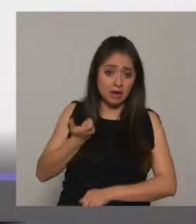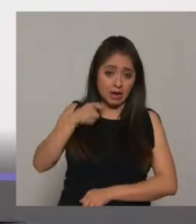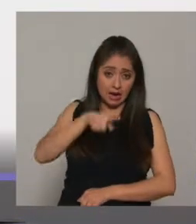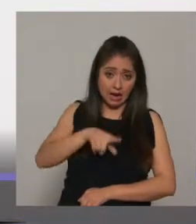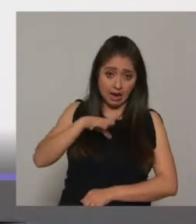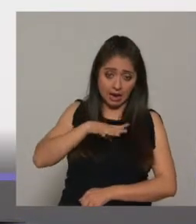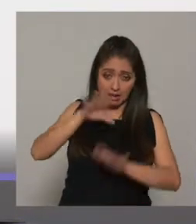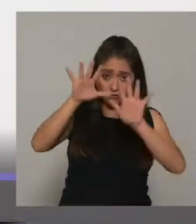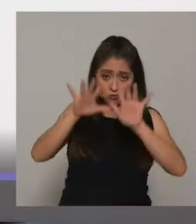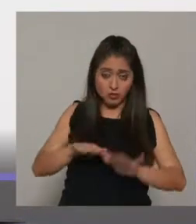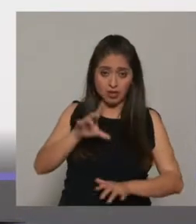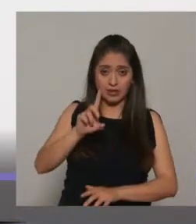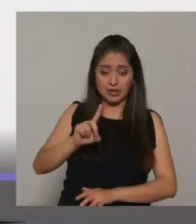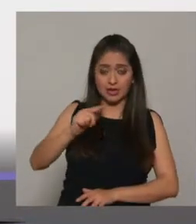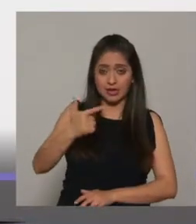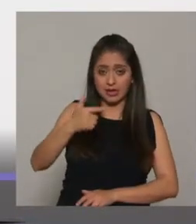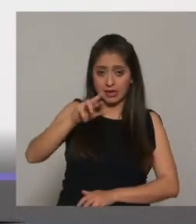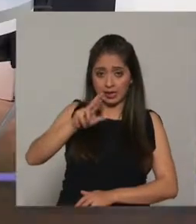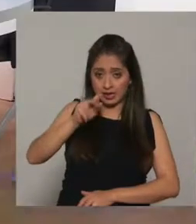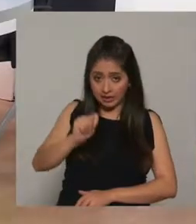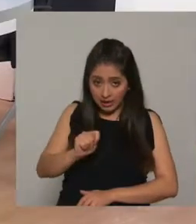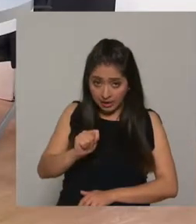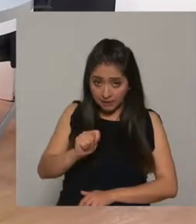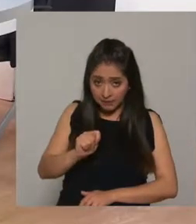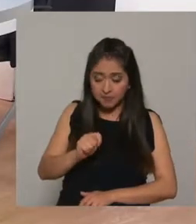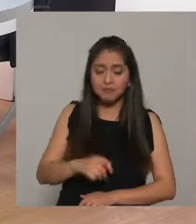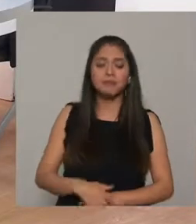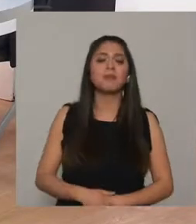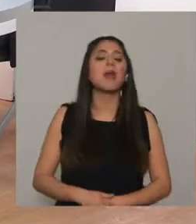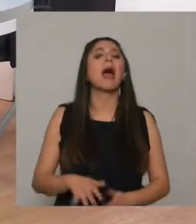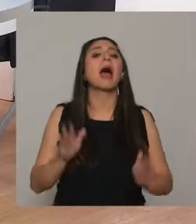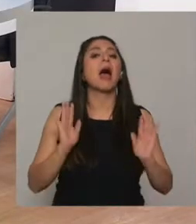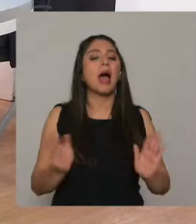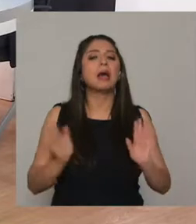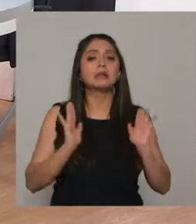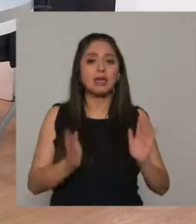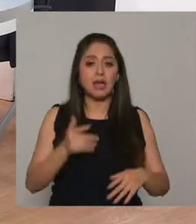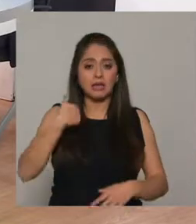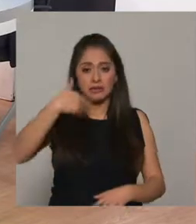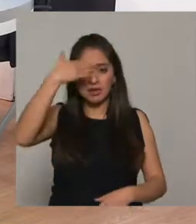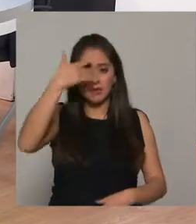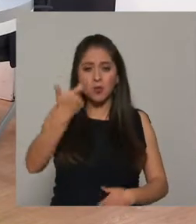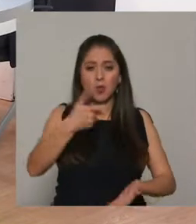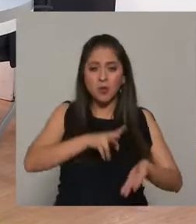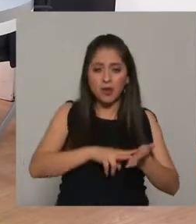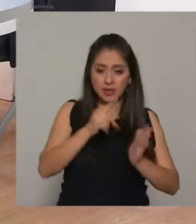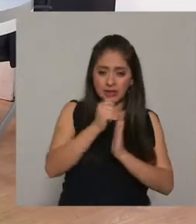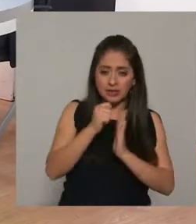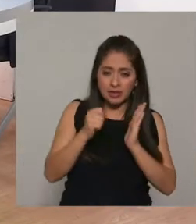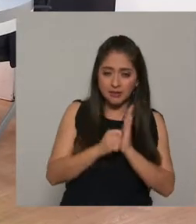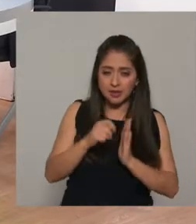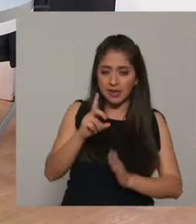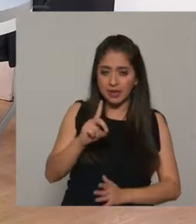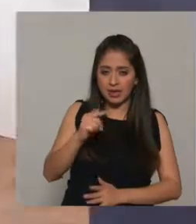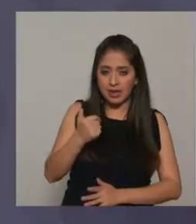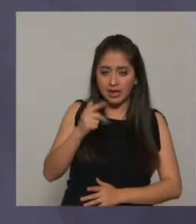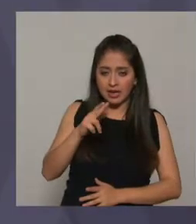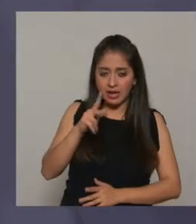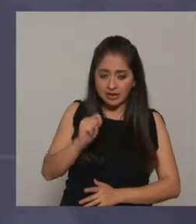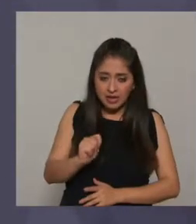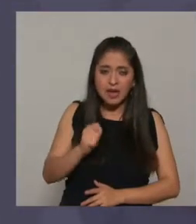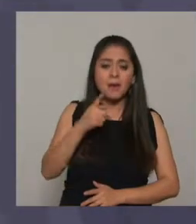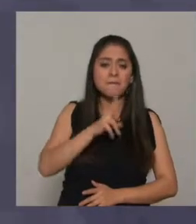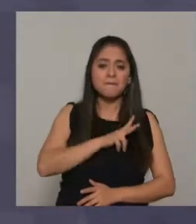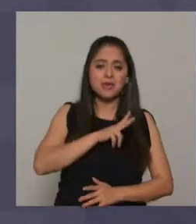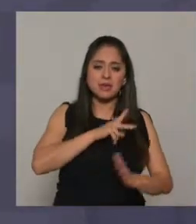DGRT. Entonces nos metemos a la página de la DGRT para saber cuánto cuesta un testamento, el documento de la voluntad anticipada,